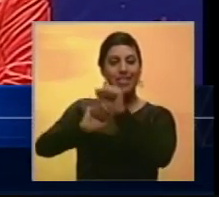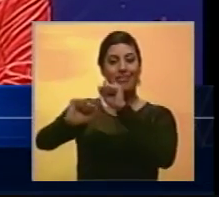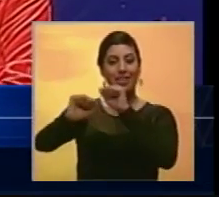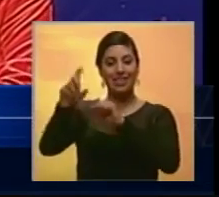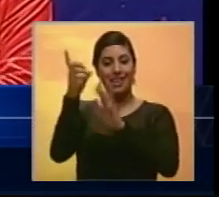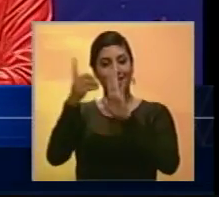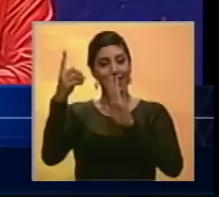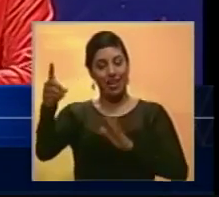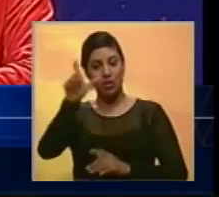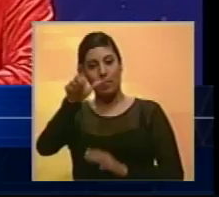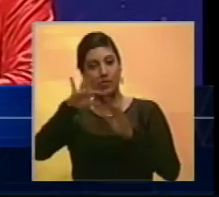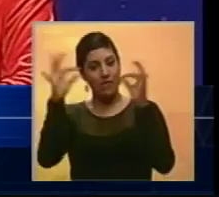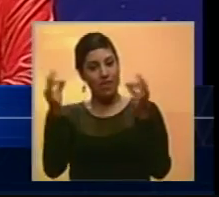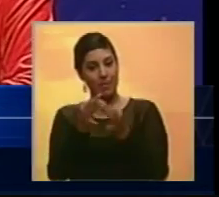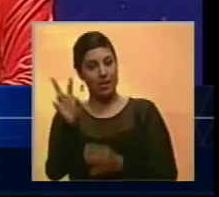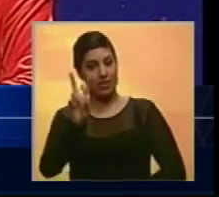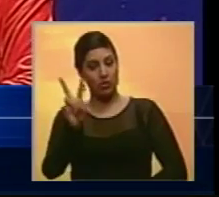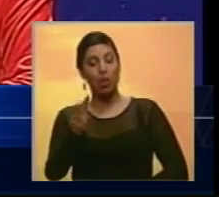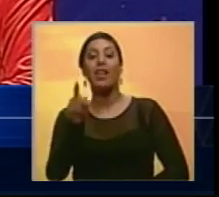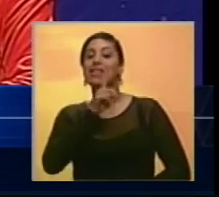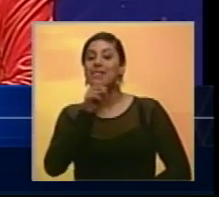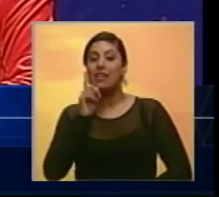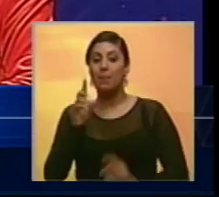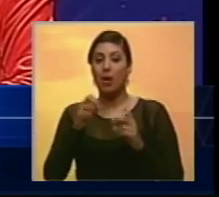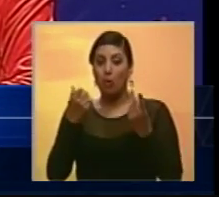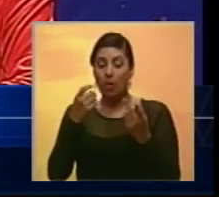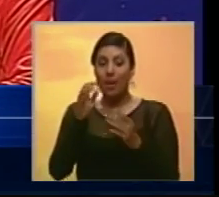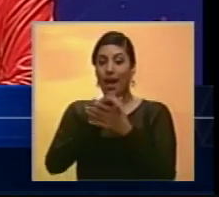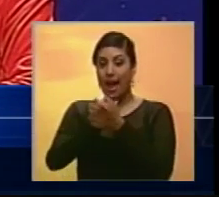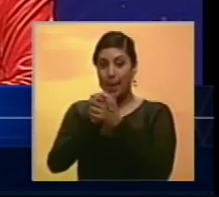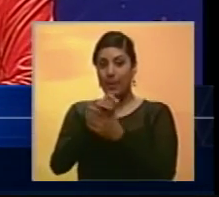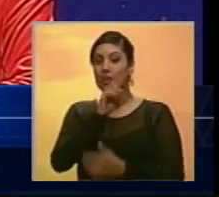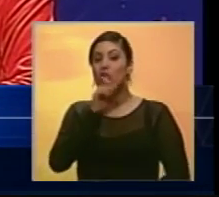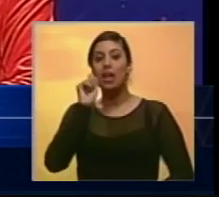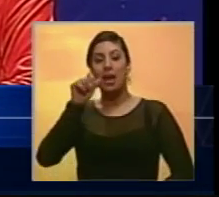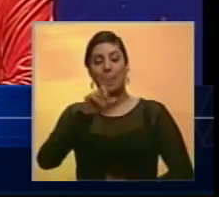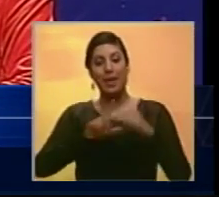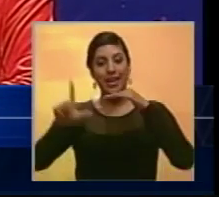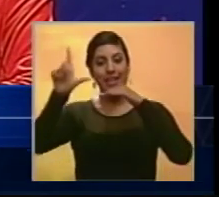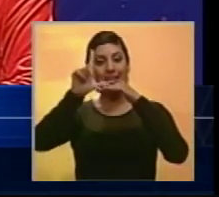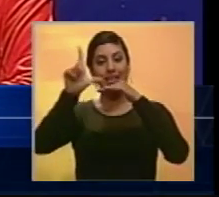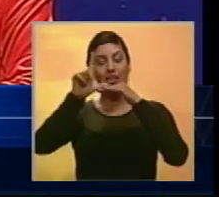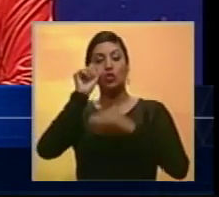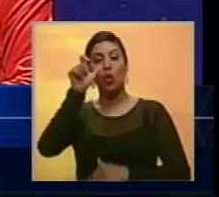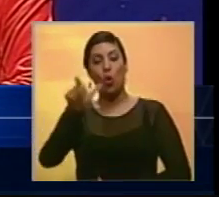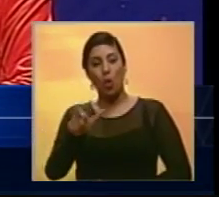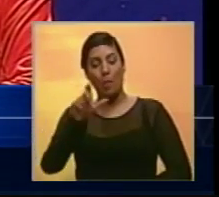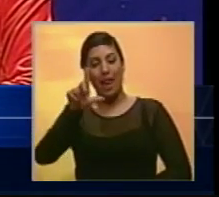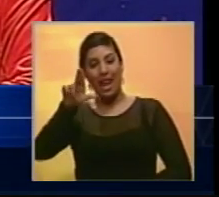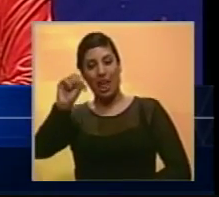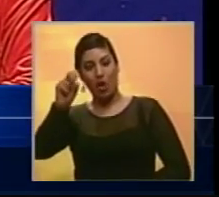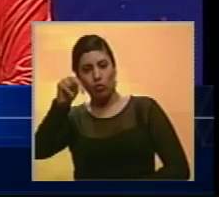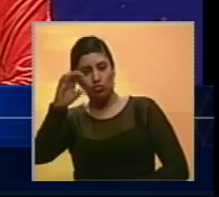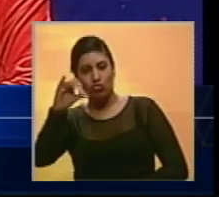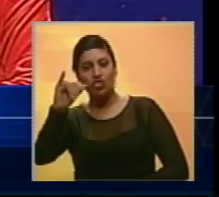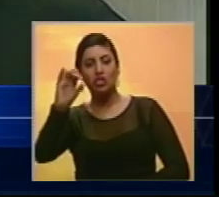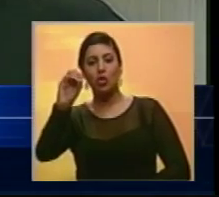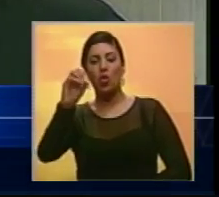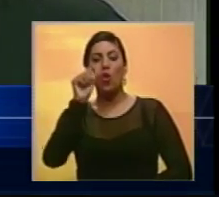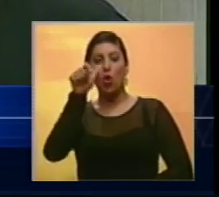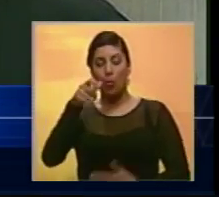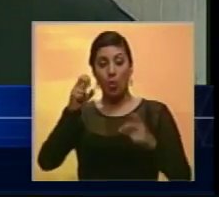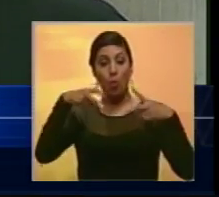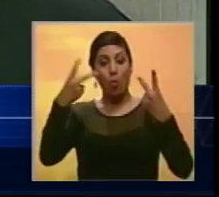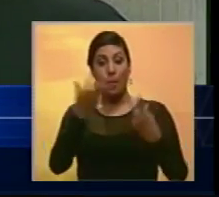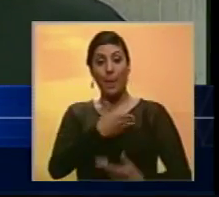derechos de la familia venezolana. Se trata del compañero licenciado Leoncio Enrique Guerra Molina,